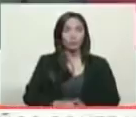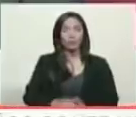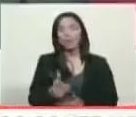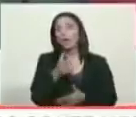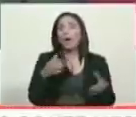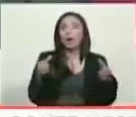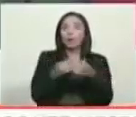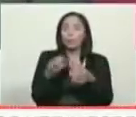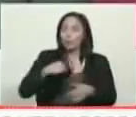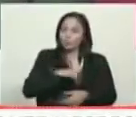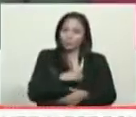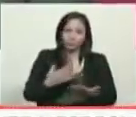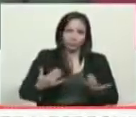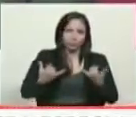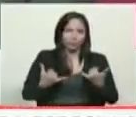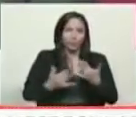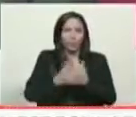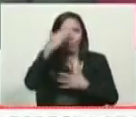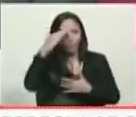y nosotros somos unos soldados.